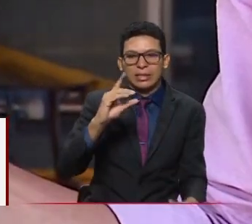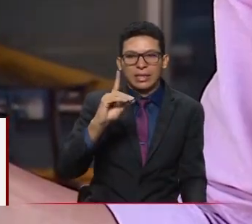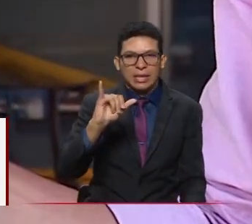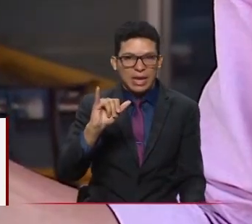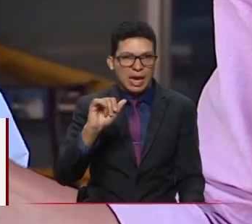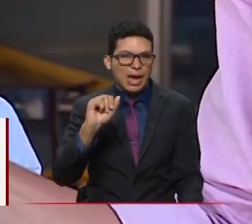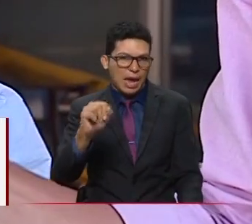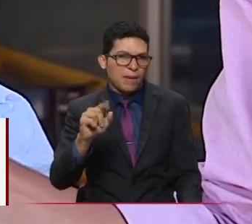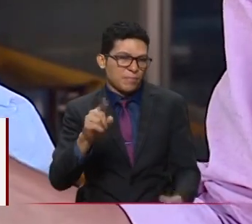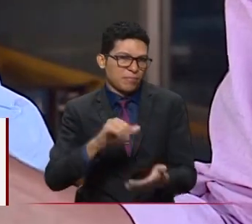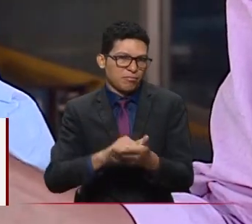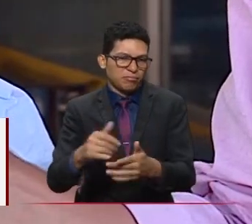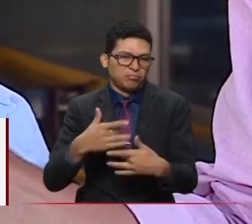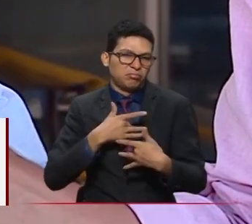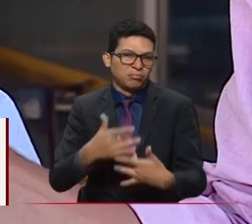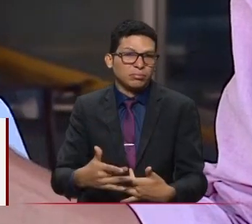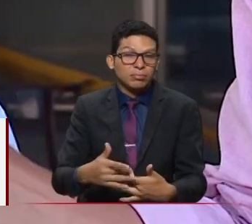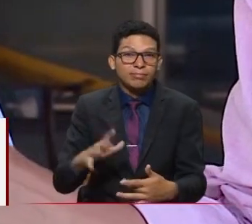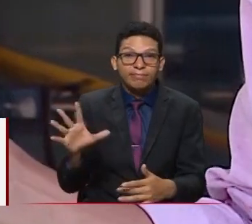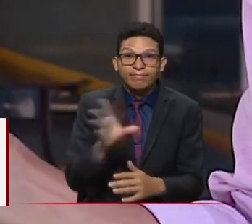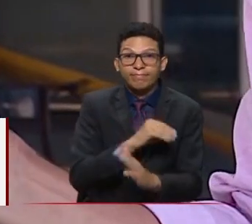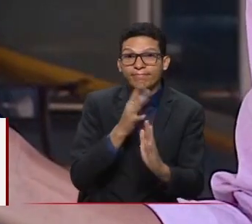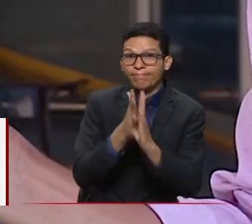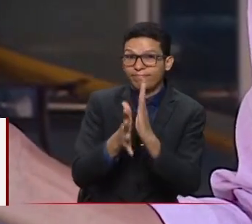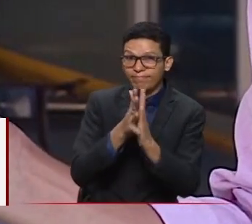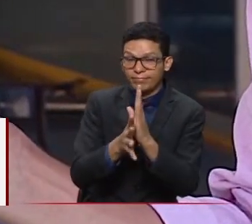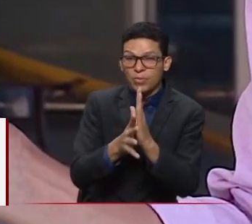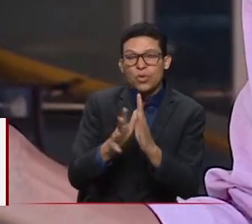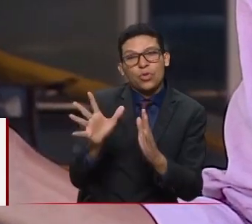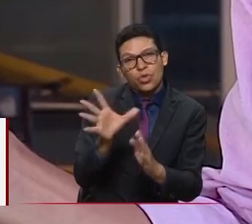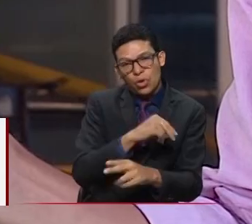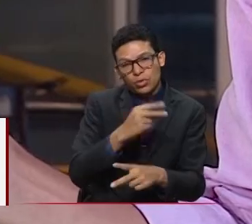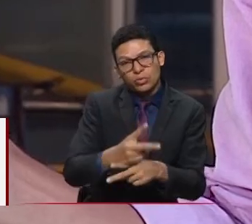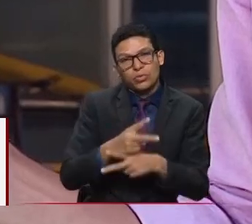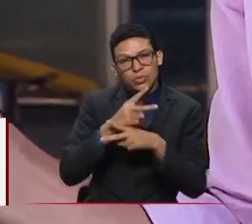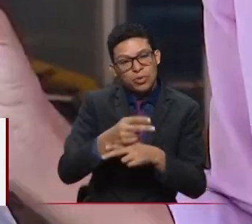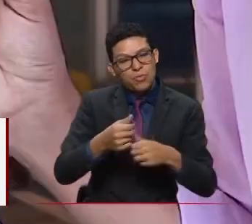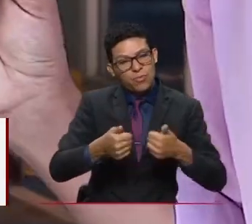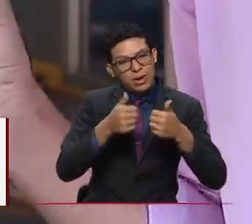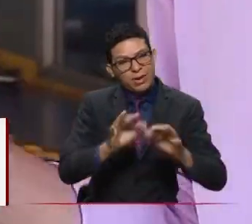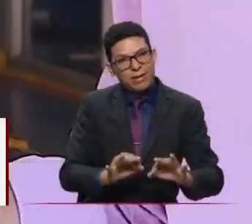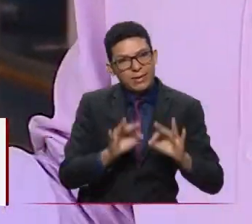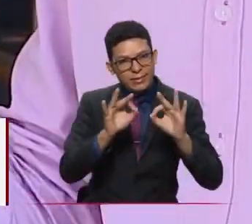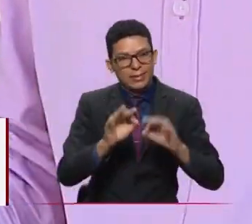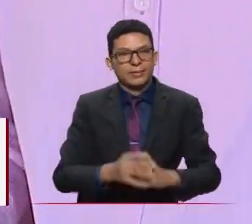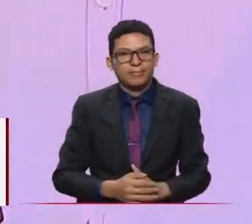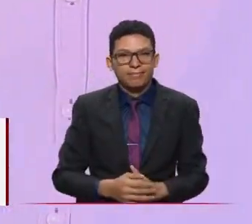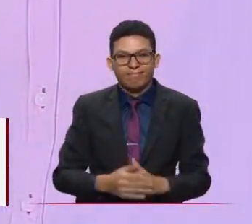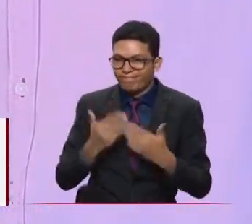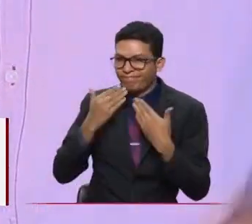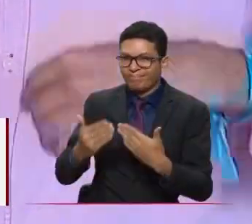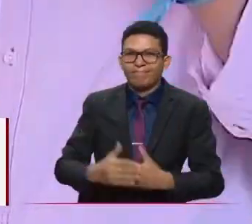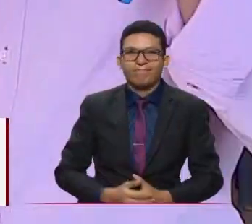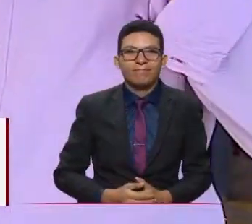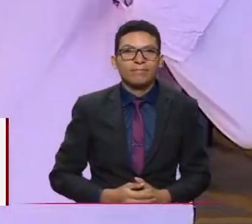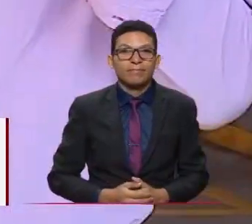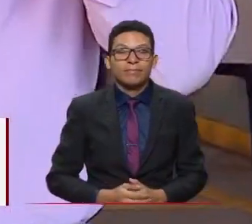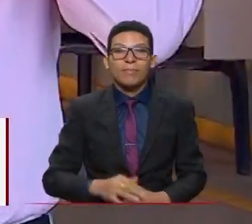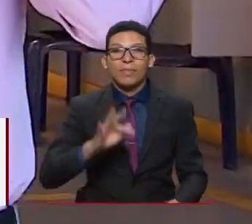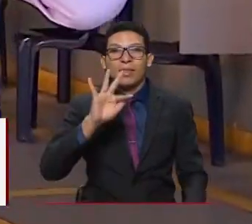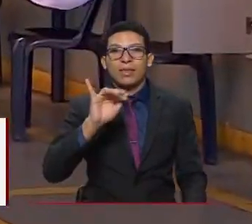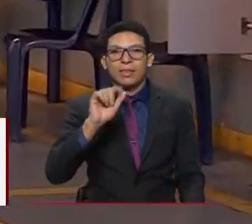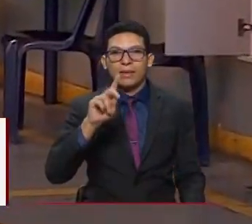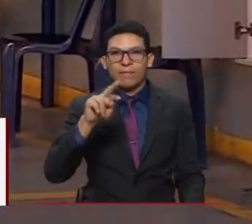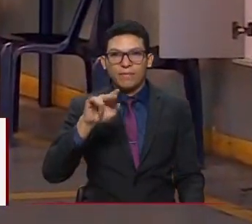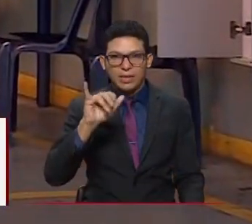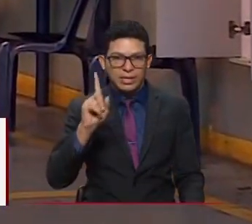y nosotros nos estamos informando todos. Entonces, cuidémonos todos para que todos tengamos una buena calidad del aire. Muchas gracias. Vale, gracias. Tiffany Ramírez,